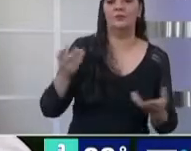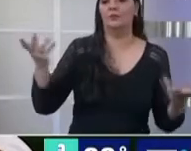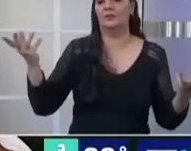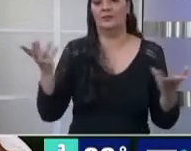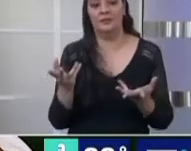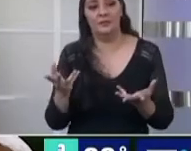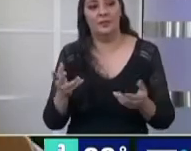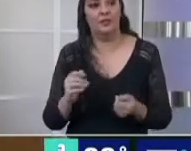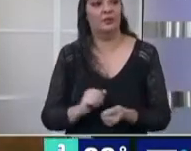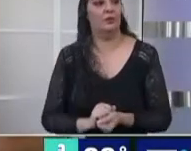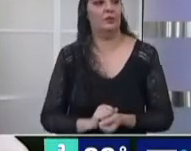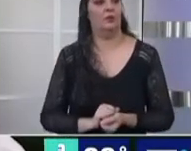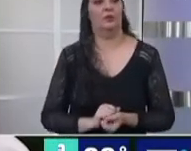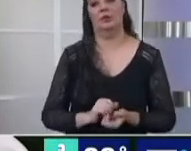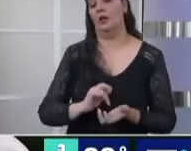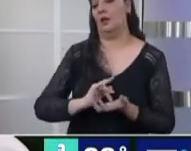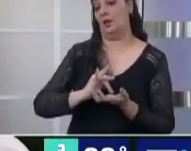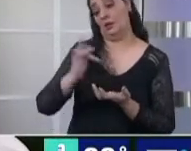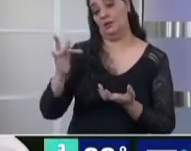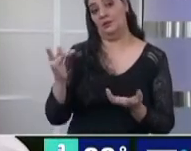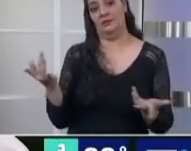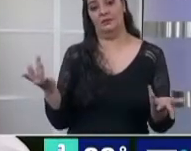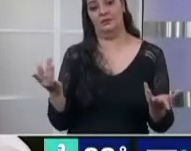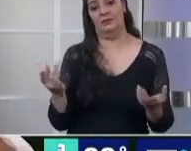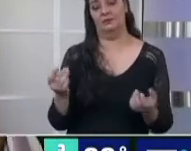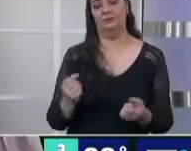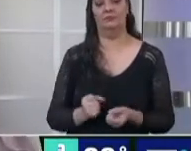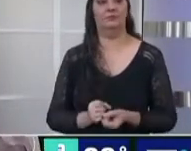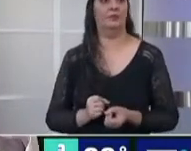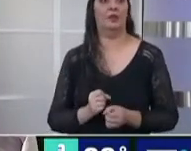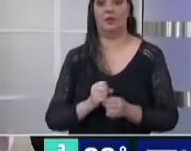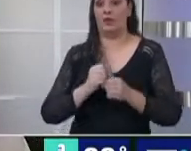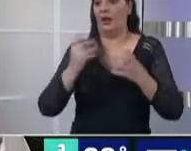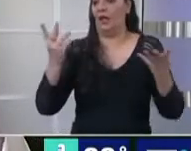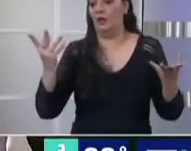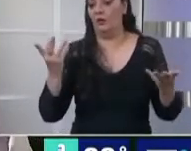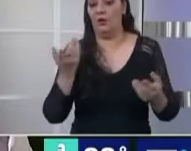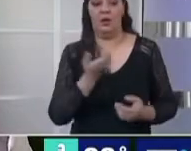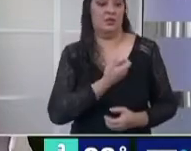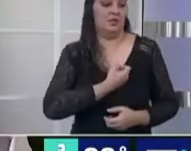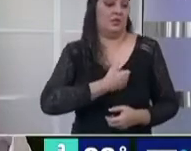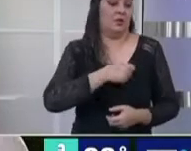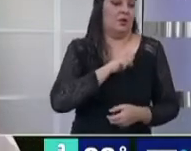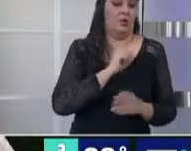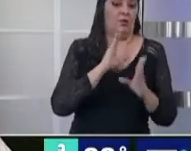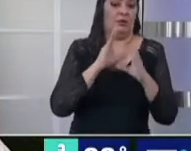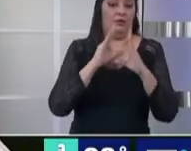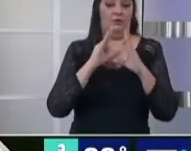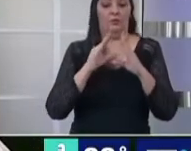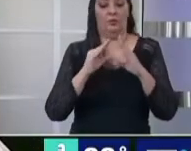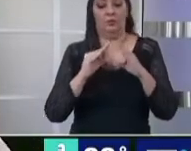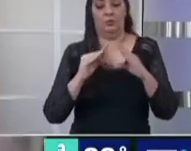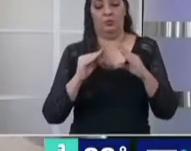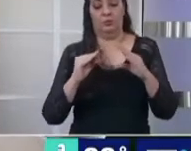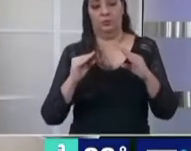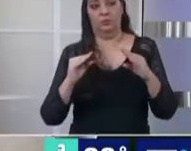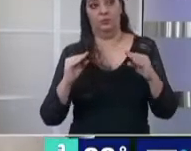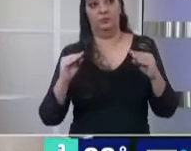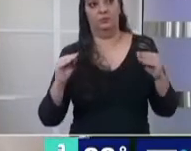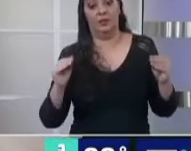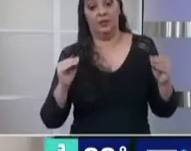gracias porque, y claro, la salud se pierde y se pierde